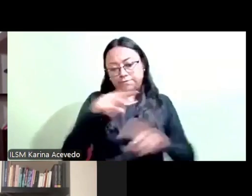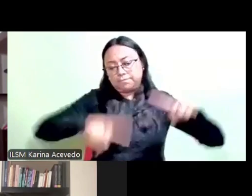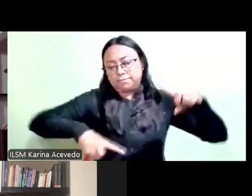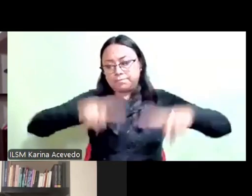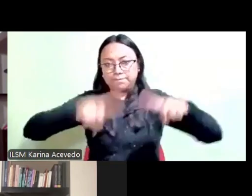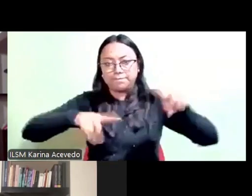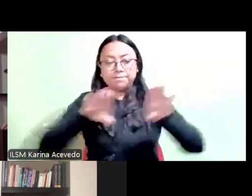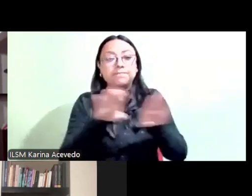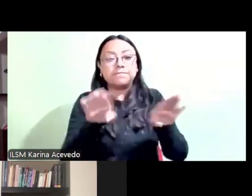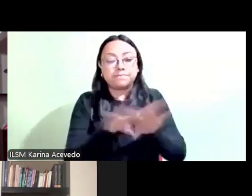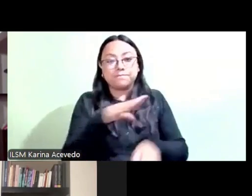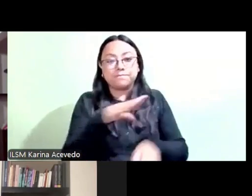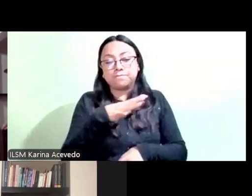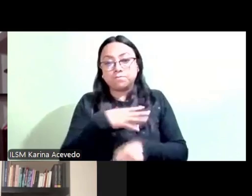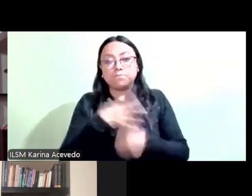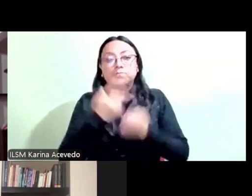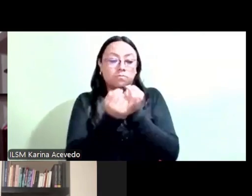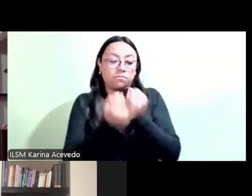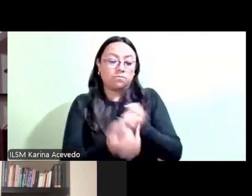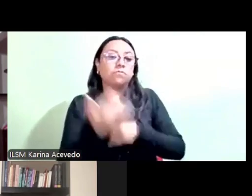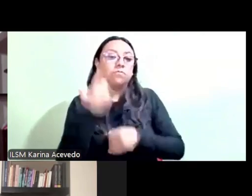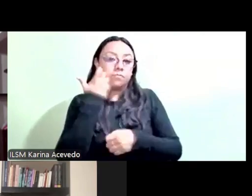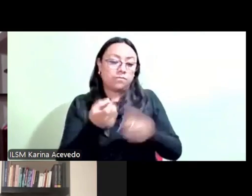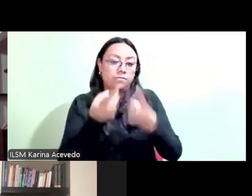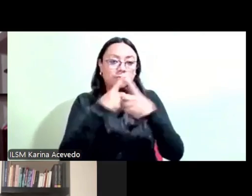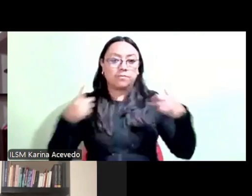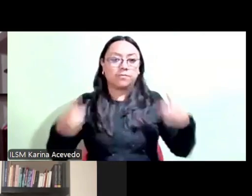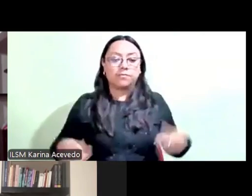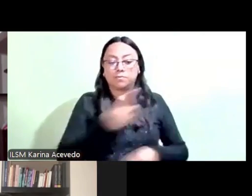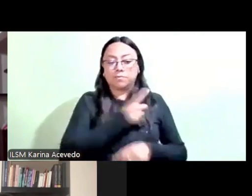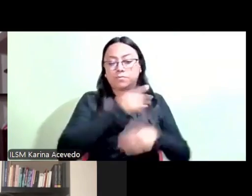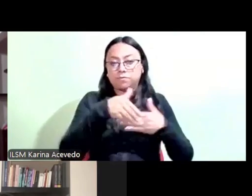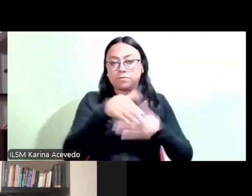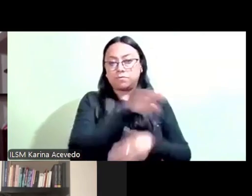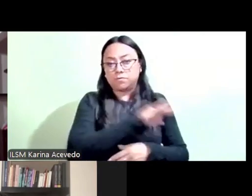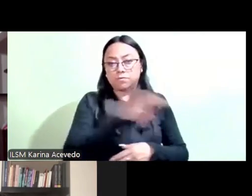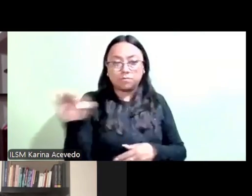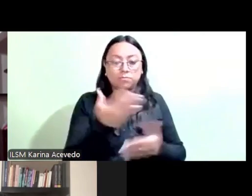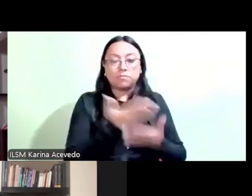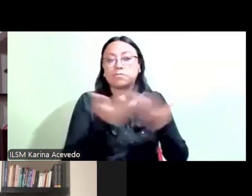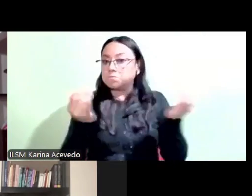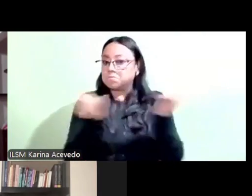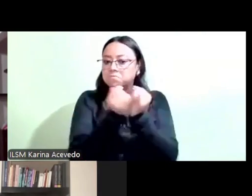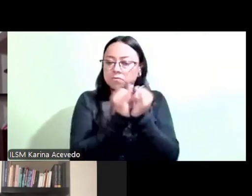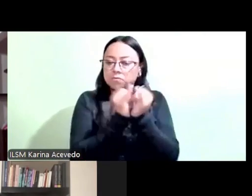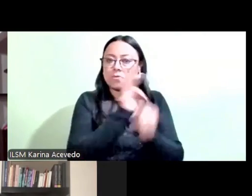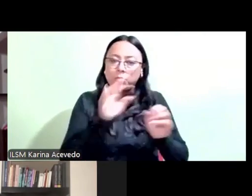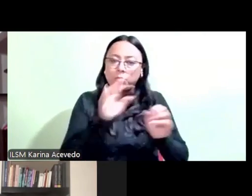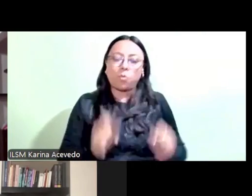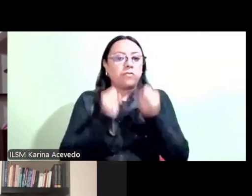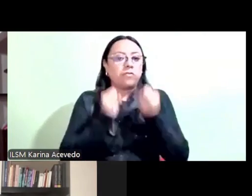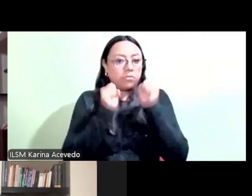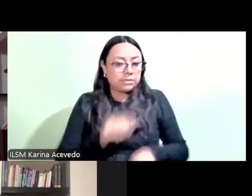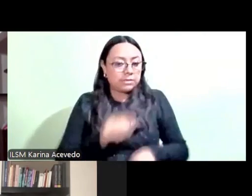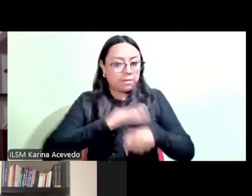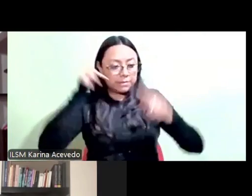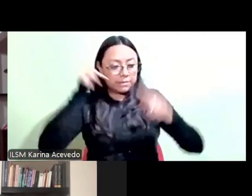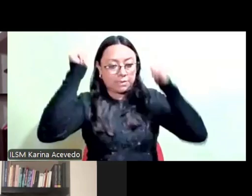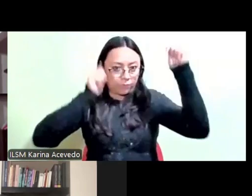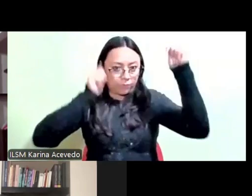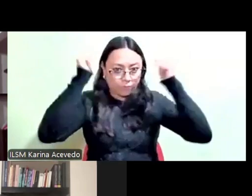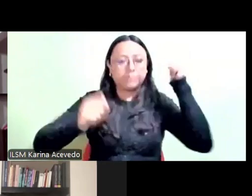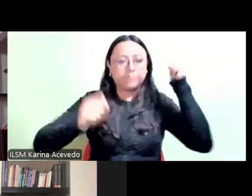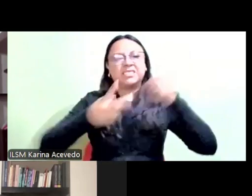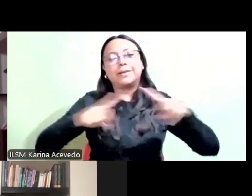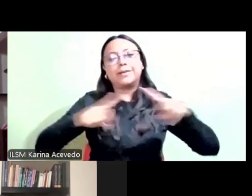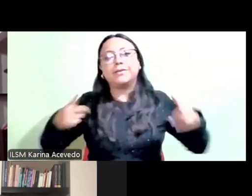desarrollo sustentable. Y la misma se fortalecerá el desarrollo económico, urbano y turístico de la zona donde se localiza el inmueble y contribuirá a